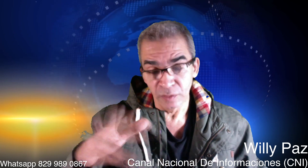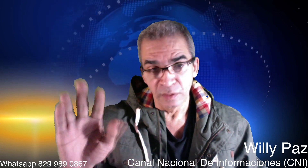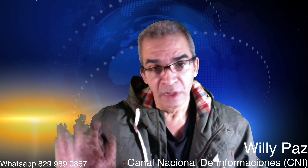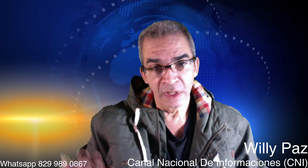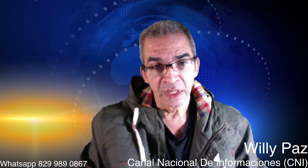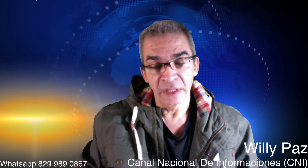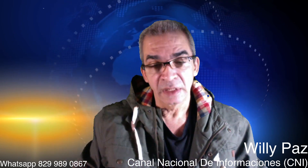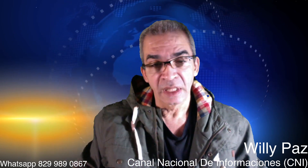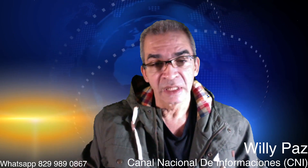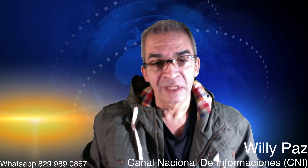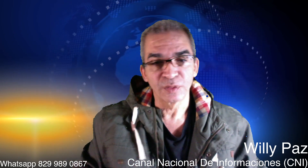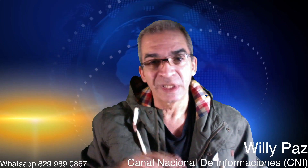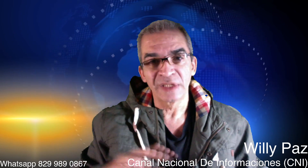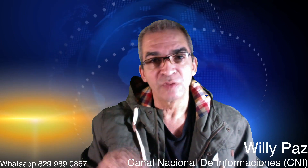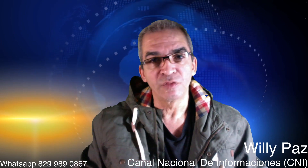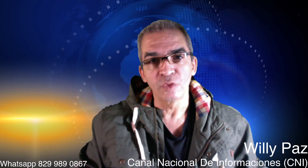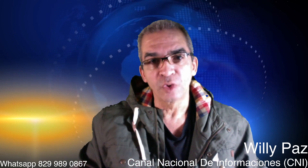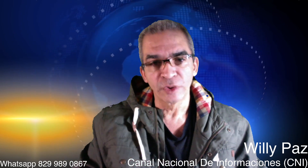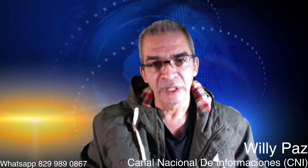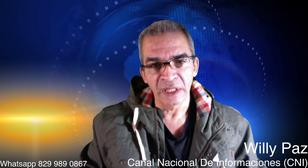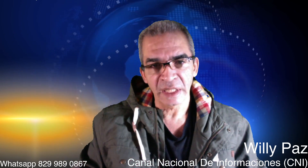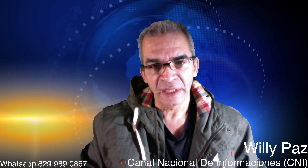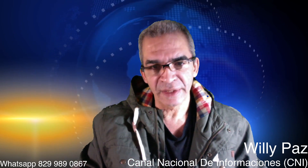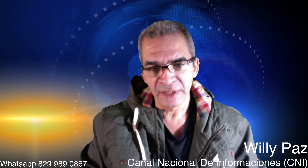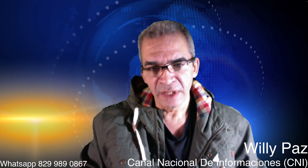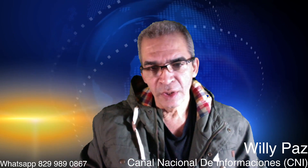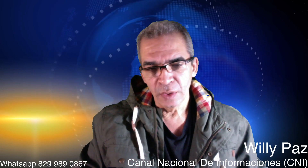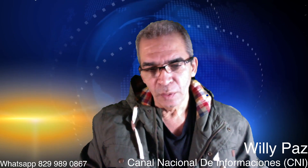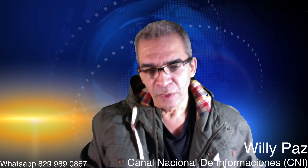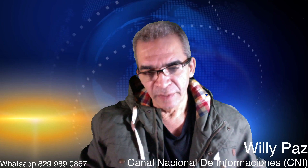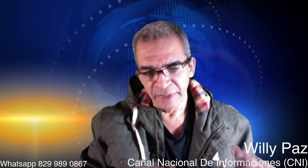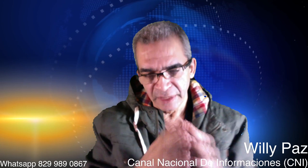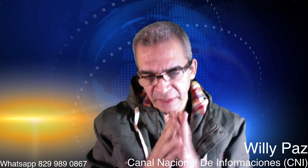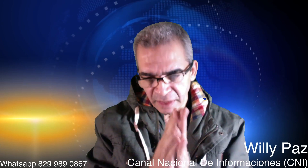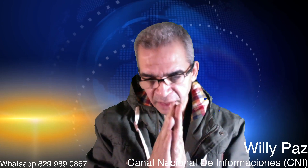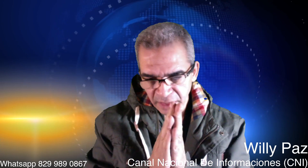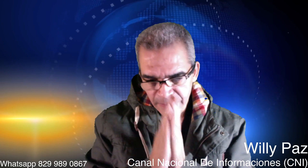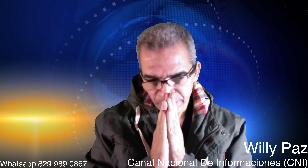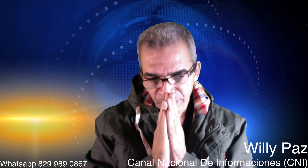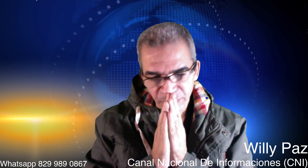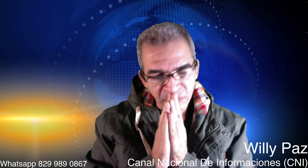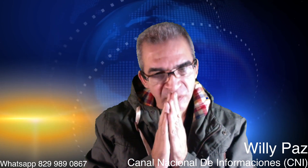eso está causando furor en las redes. Usted ve